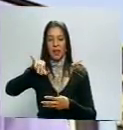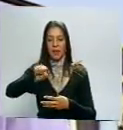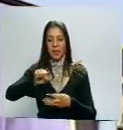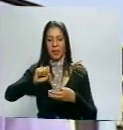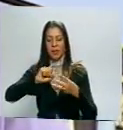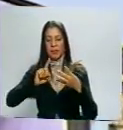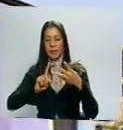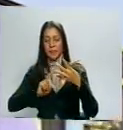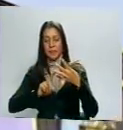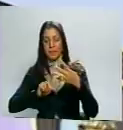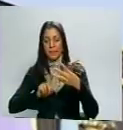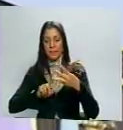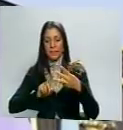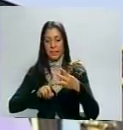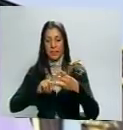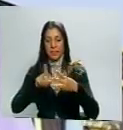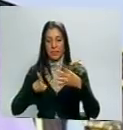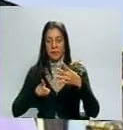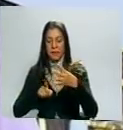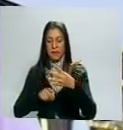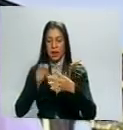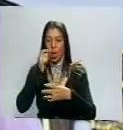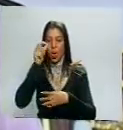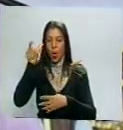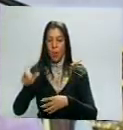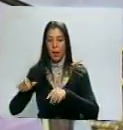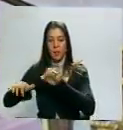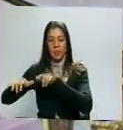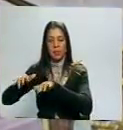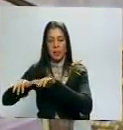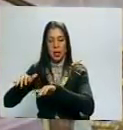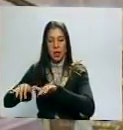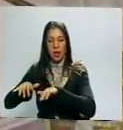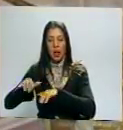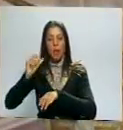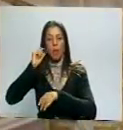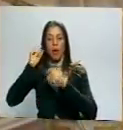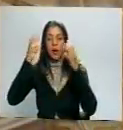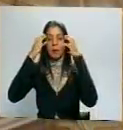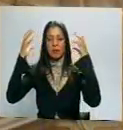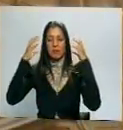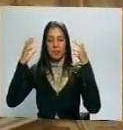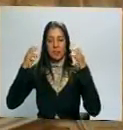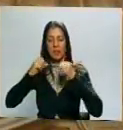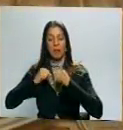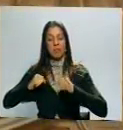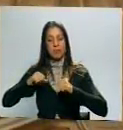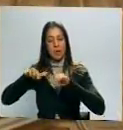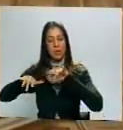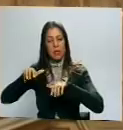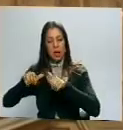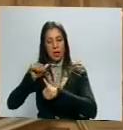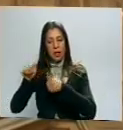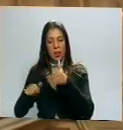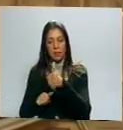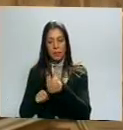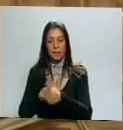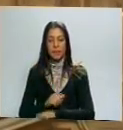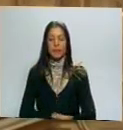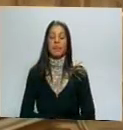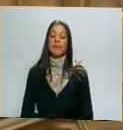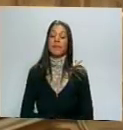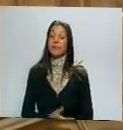Amoroso, segundo vicepresidente, Fidel Ernesto Vázquez, secretario, Carolis Elena Pérez González, subsecretaria.